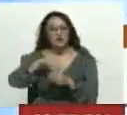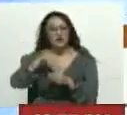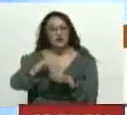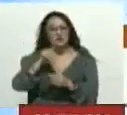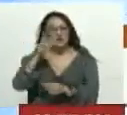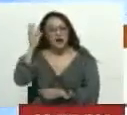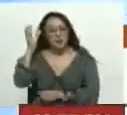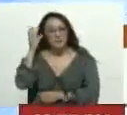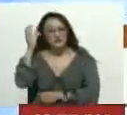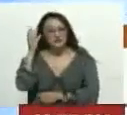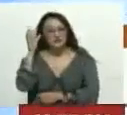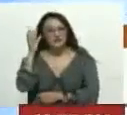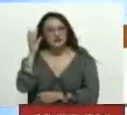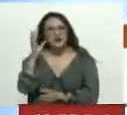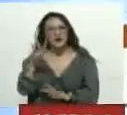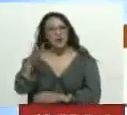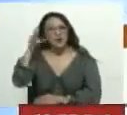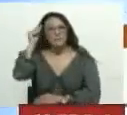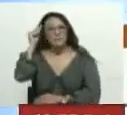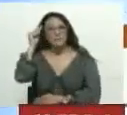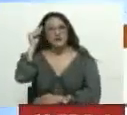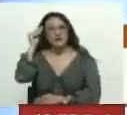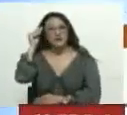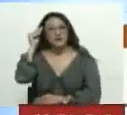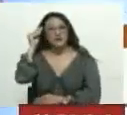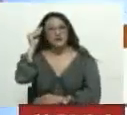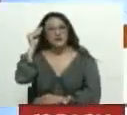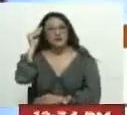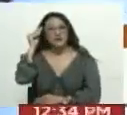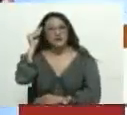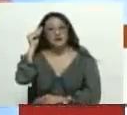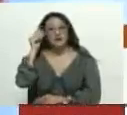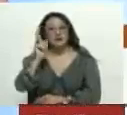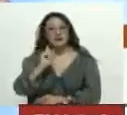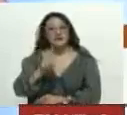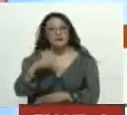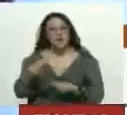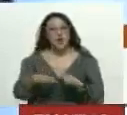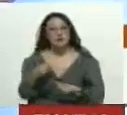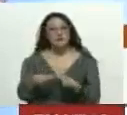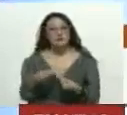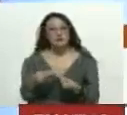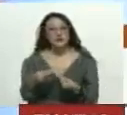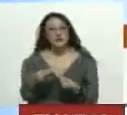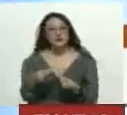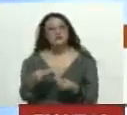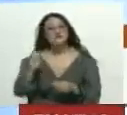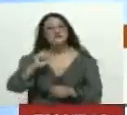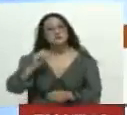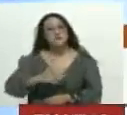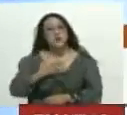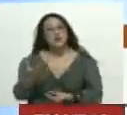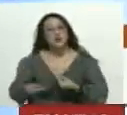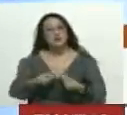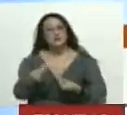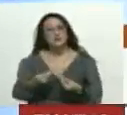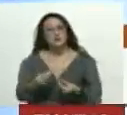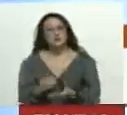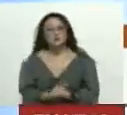la capacidad que tengamos de comprender de que tenemos que hacerlo y lo podemos hacer